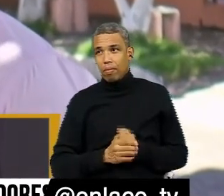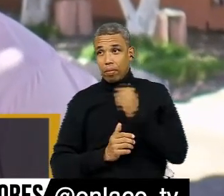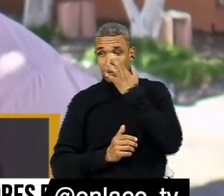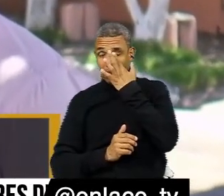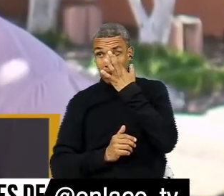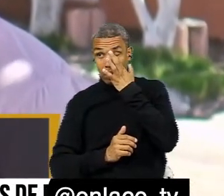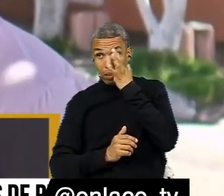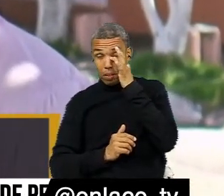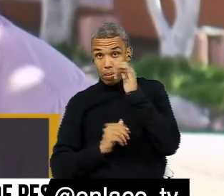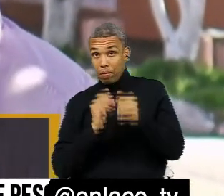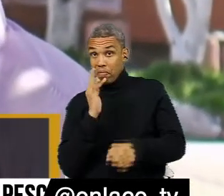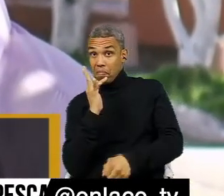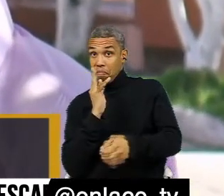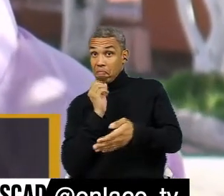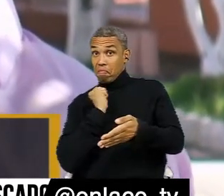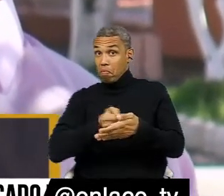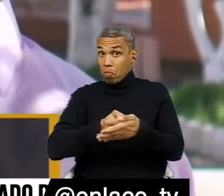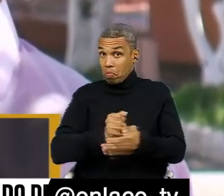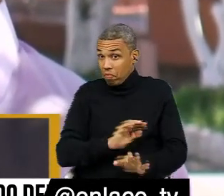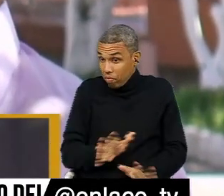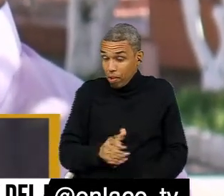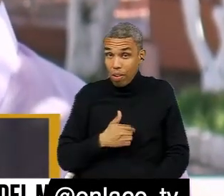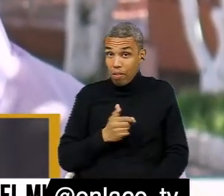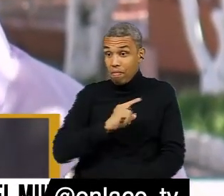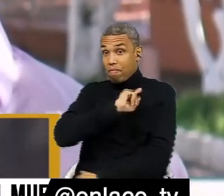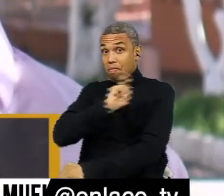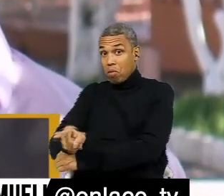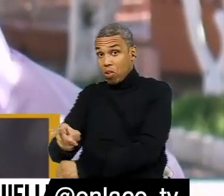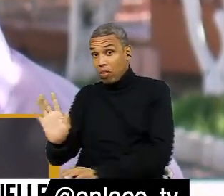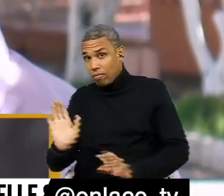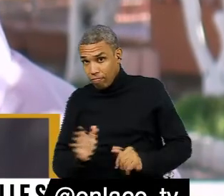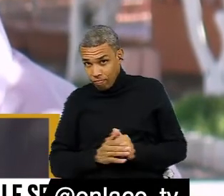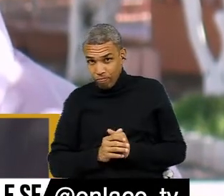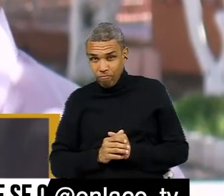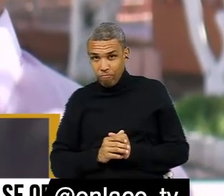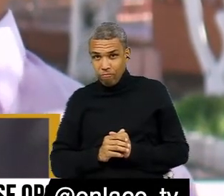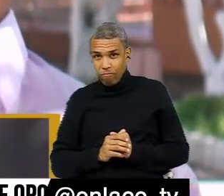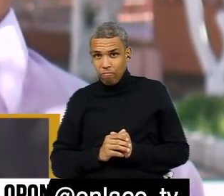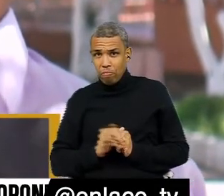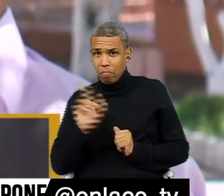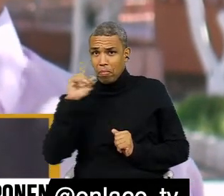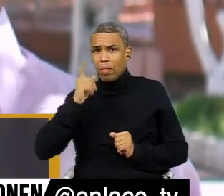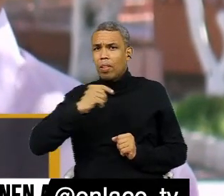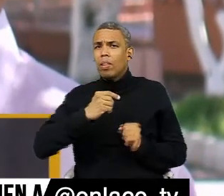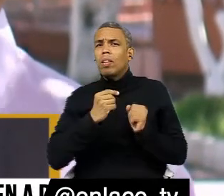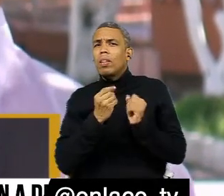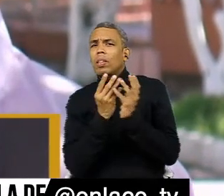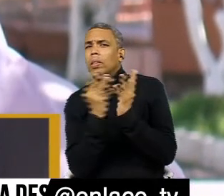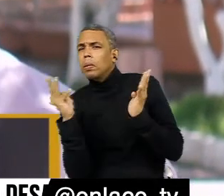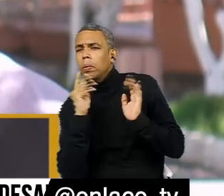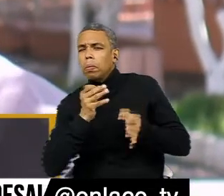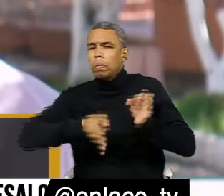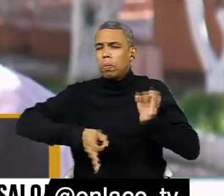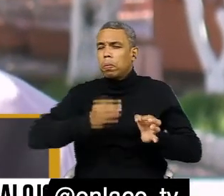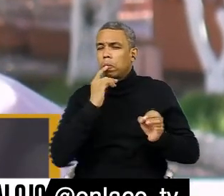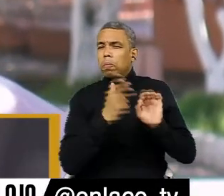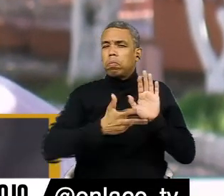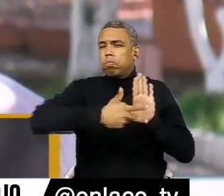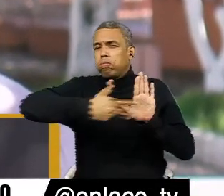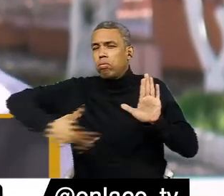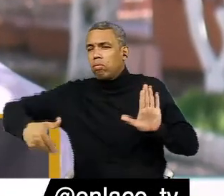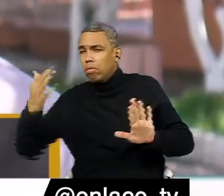rechacen entonces, porque ellos ya dijeron que cumplía los requisitos para empezar su investigación. ¿Qué es lo que busca usted con la acción popular? Lo que buscamos con la